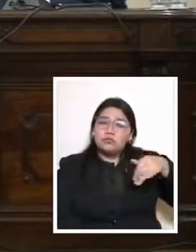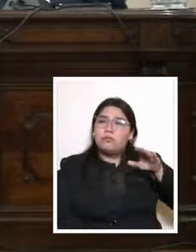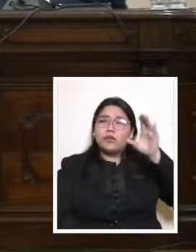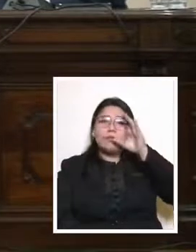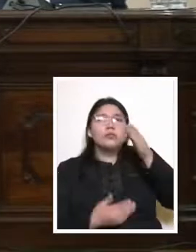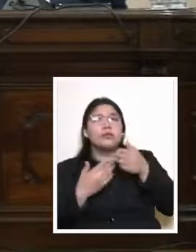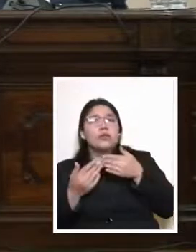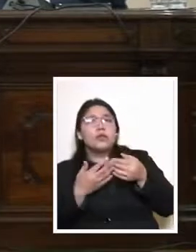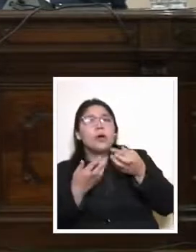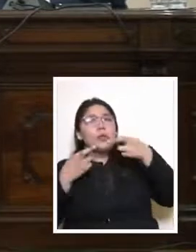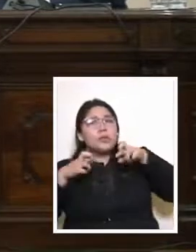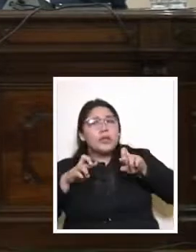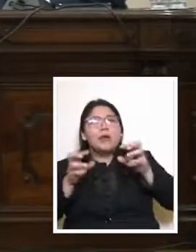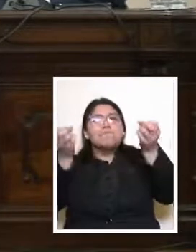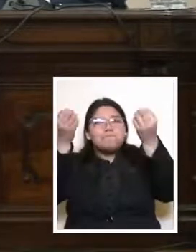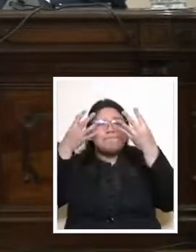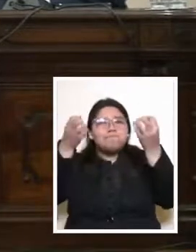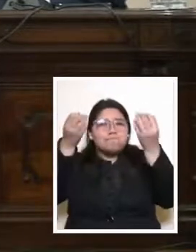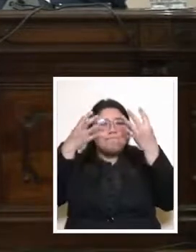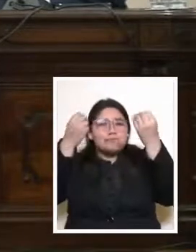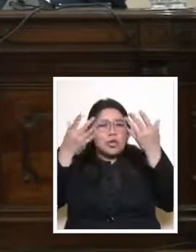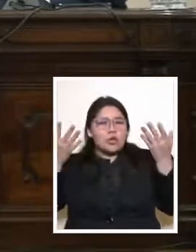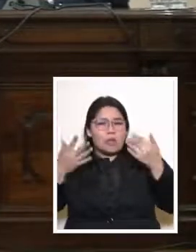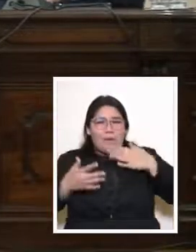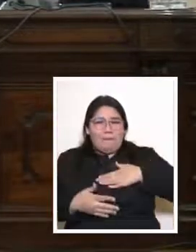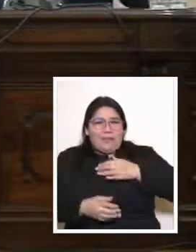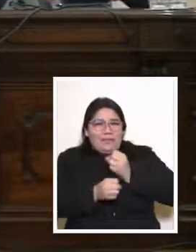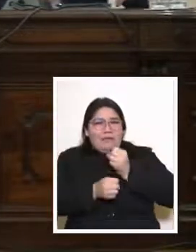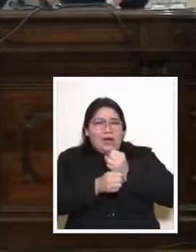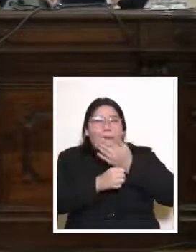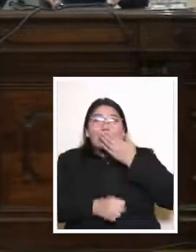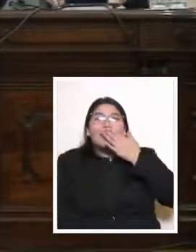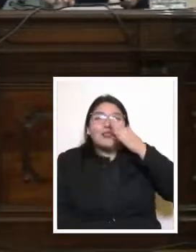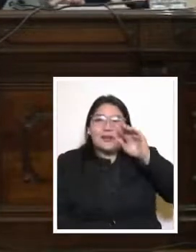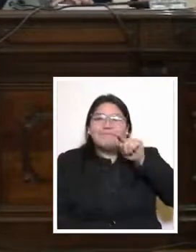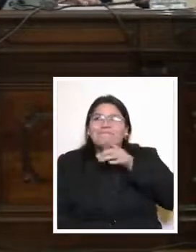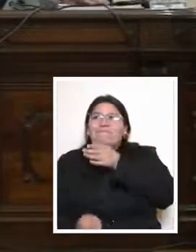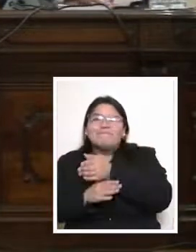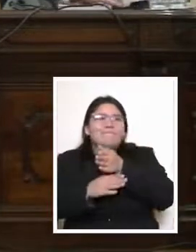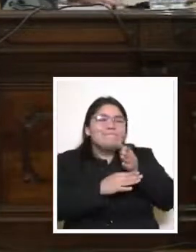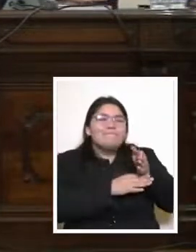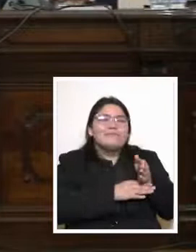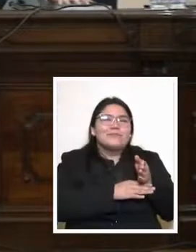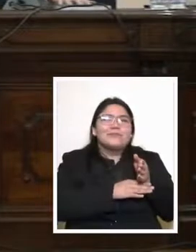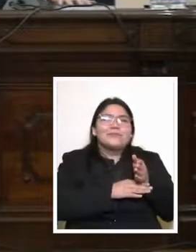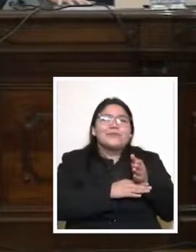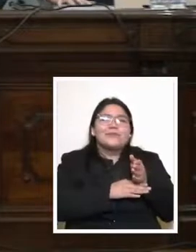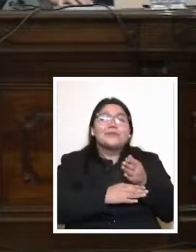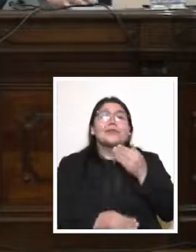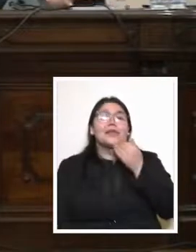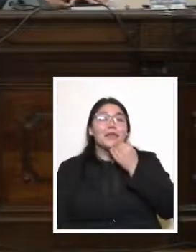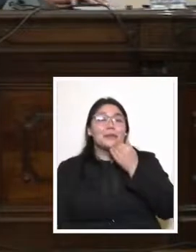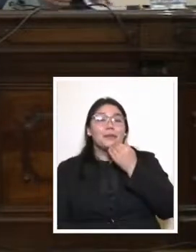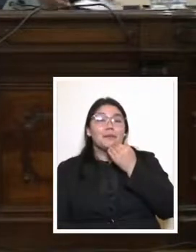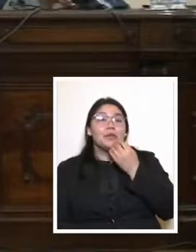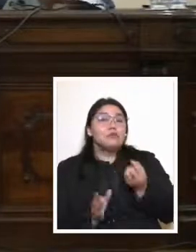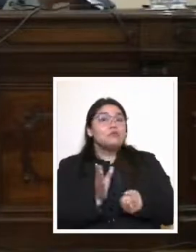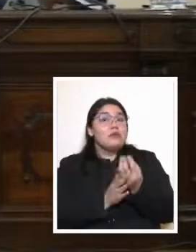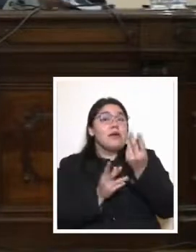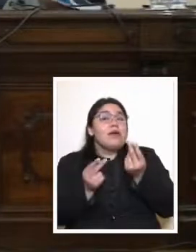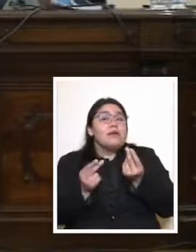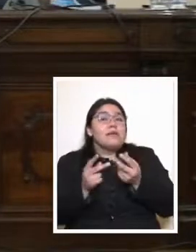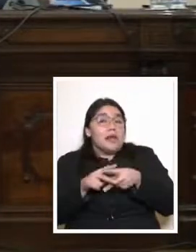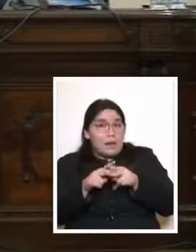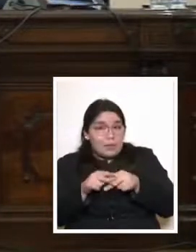en donde aprender. Aprender a hacer mejor nuestro trabajo, aprender a adquirir nuevas herramientas